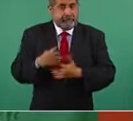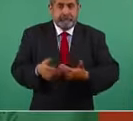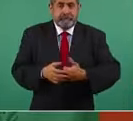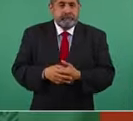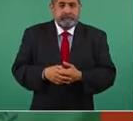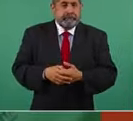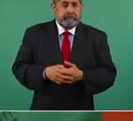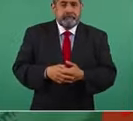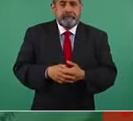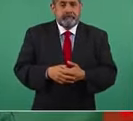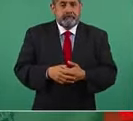porque